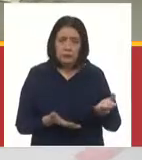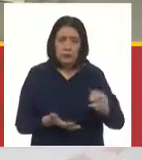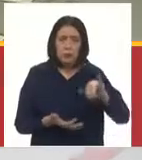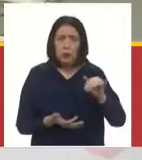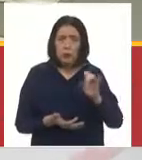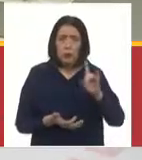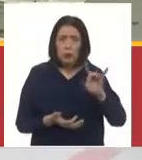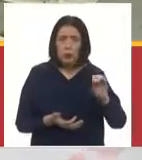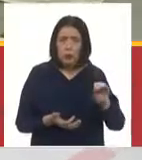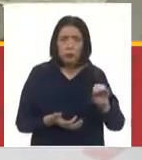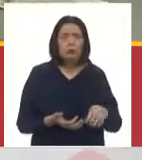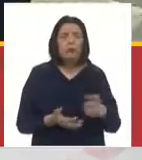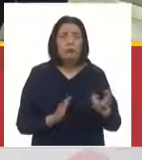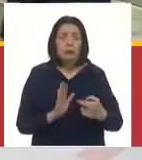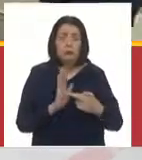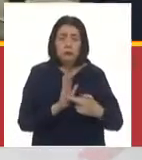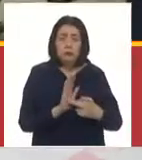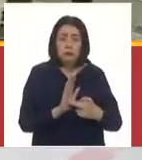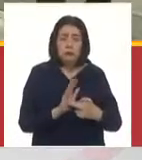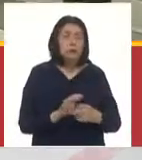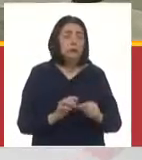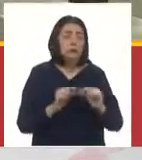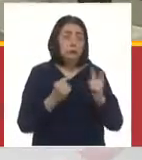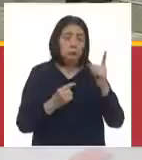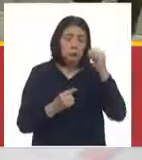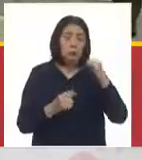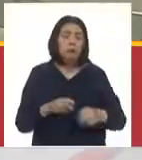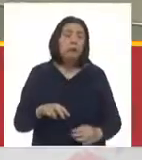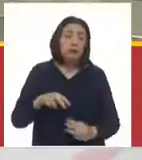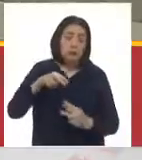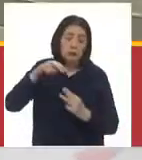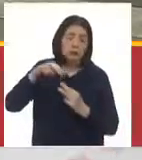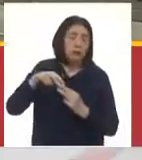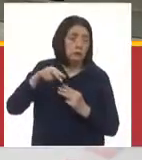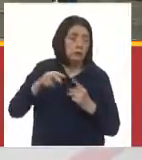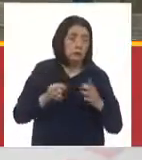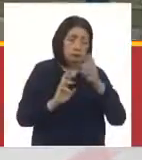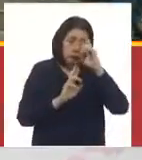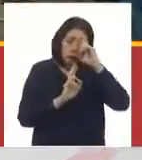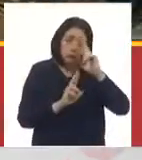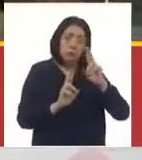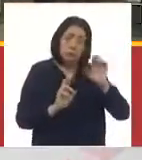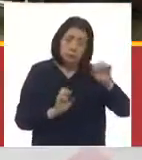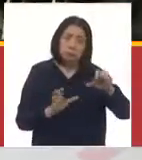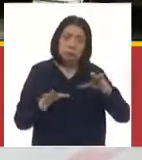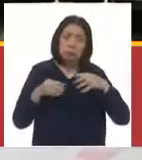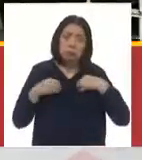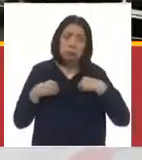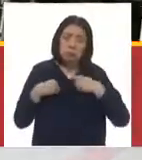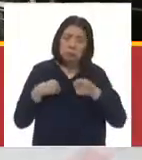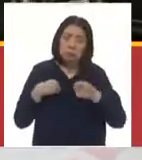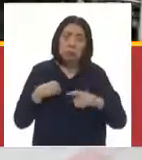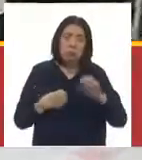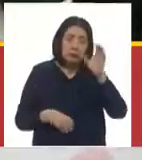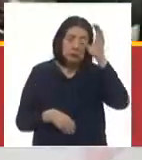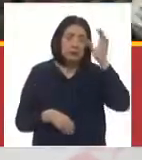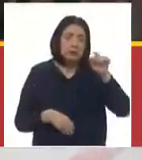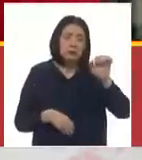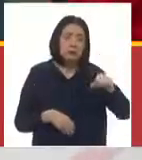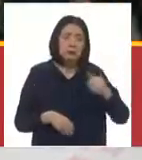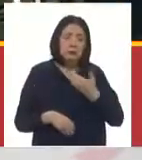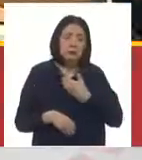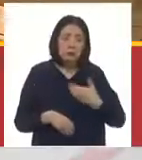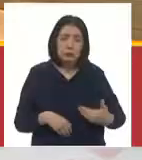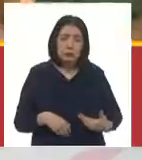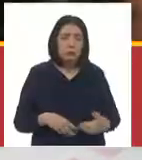Julio Guzmán dijo que venía en representación del partido y que como institución pues respetaban y reconocían a Pedro Castillo como